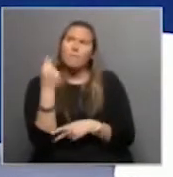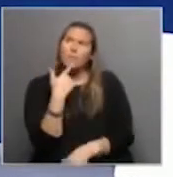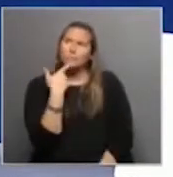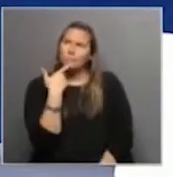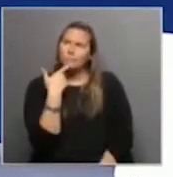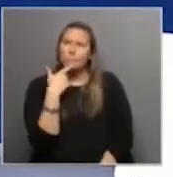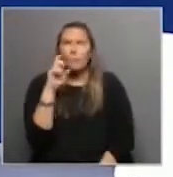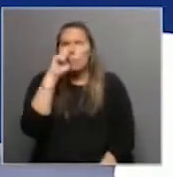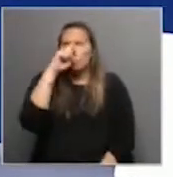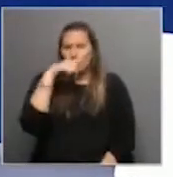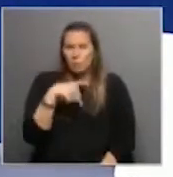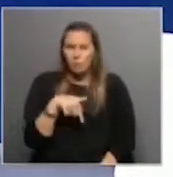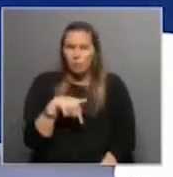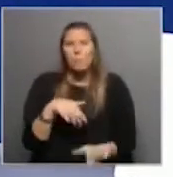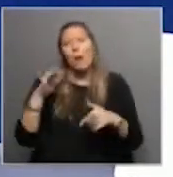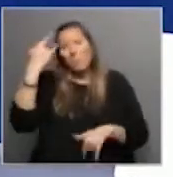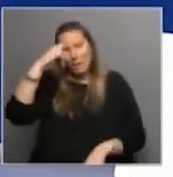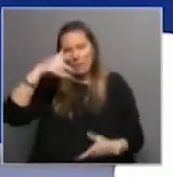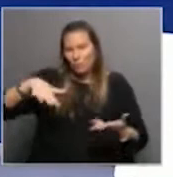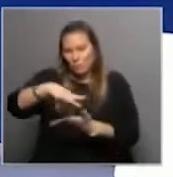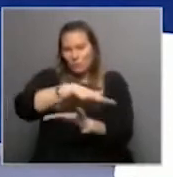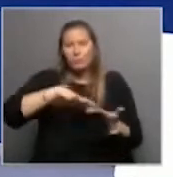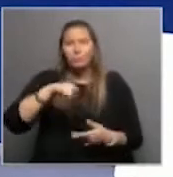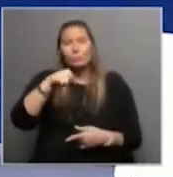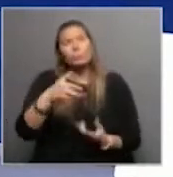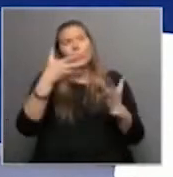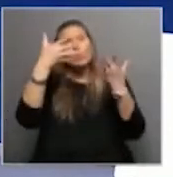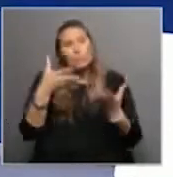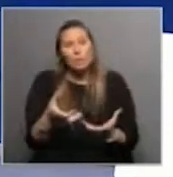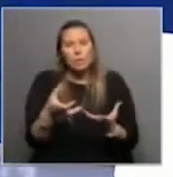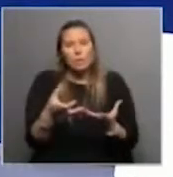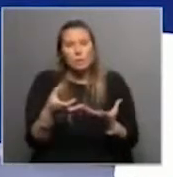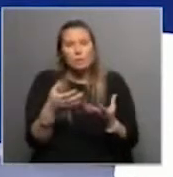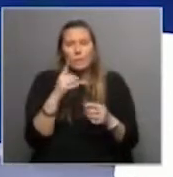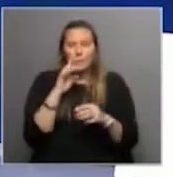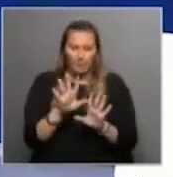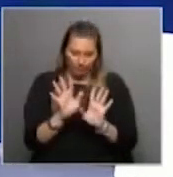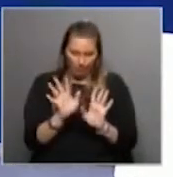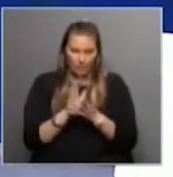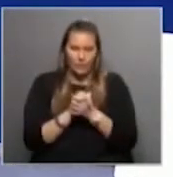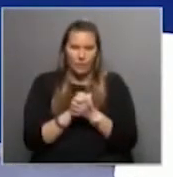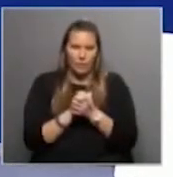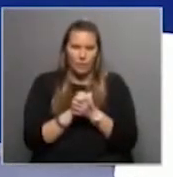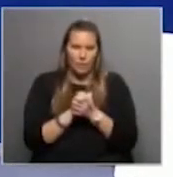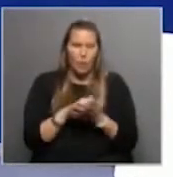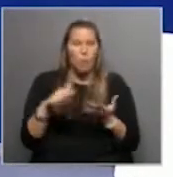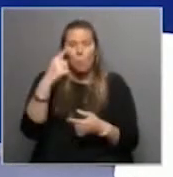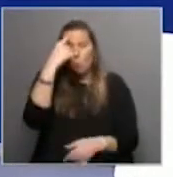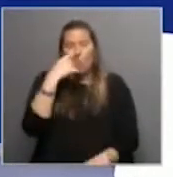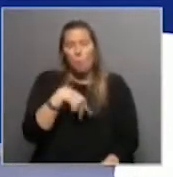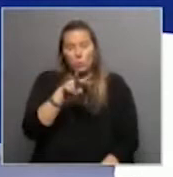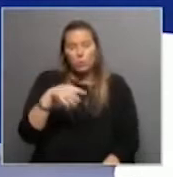Montevideo es y sobre todo el Prado si tú querés mira en el Museo blanes